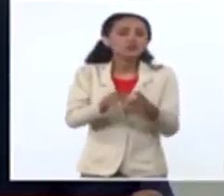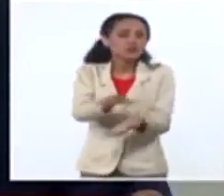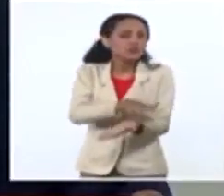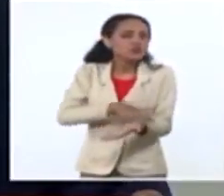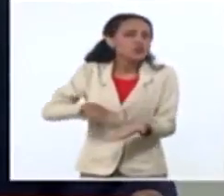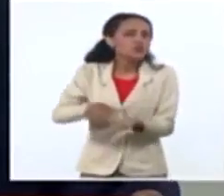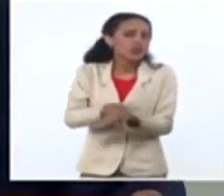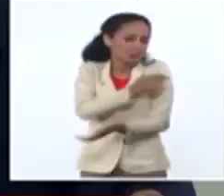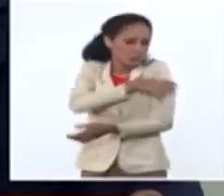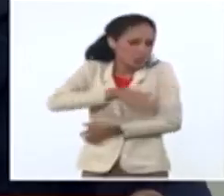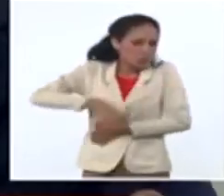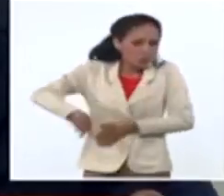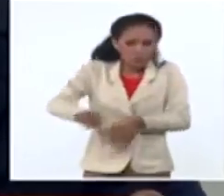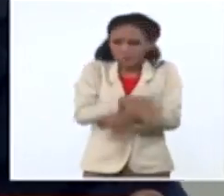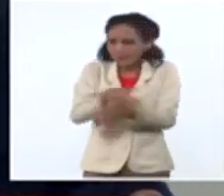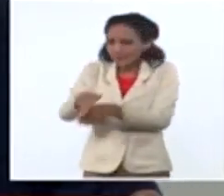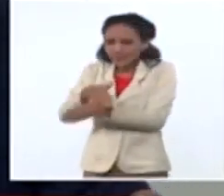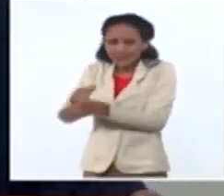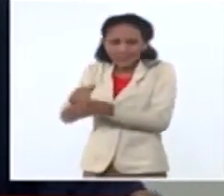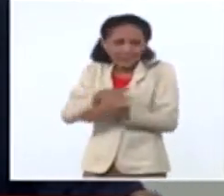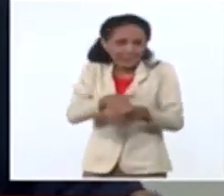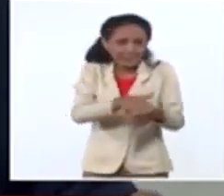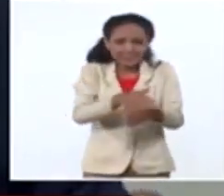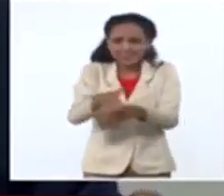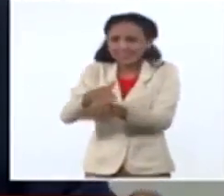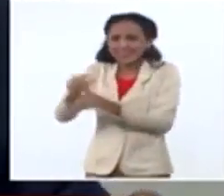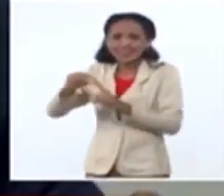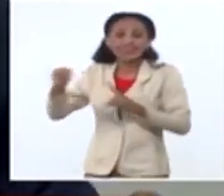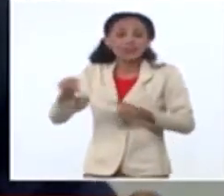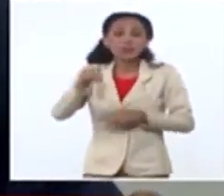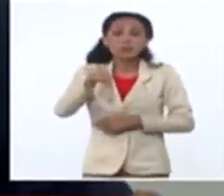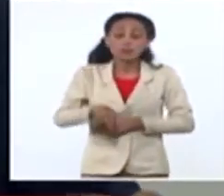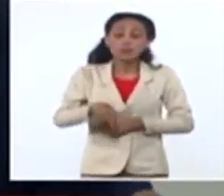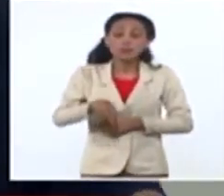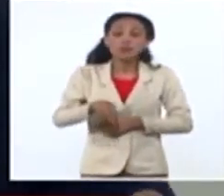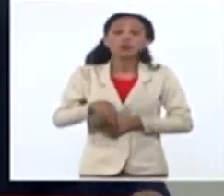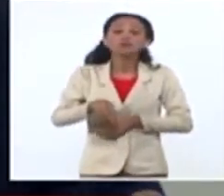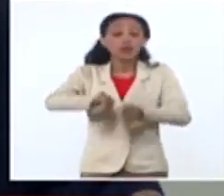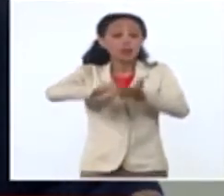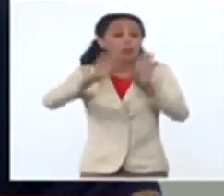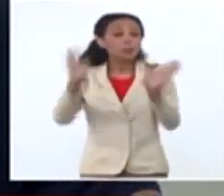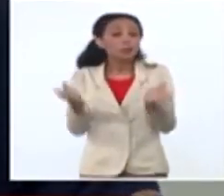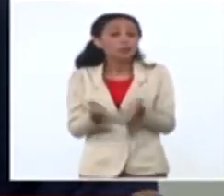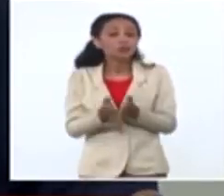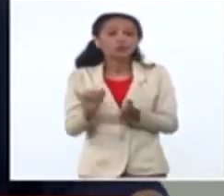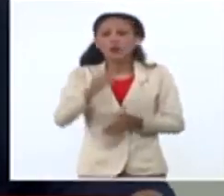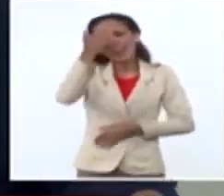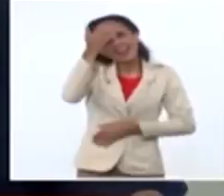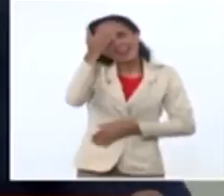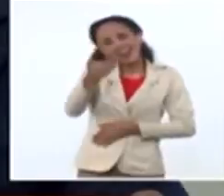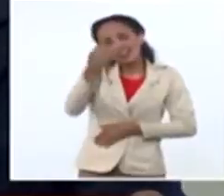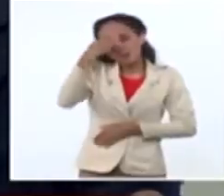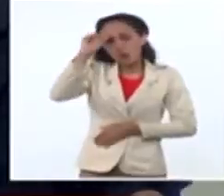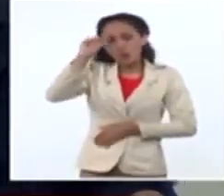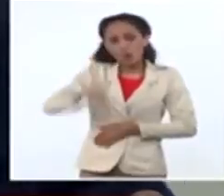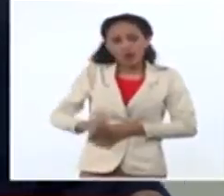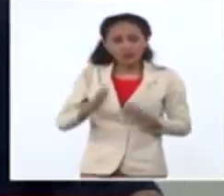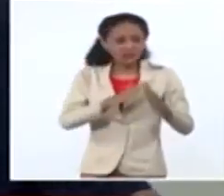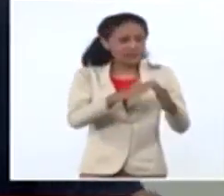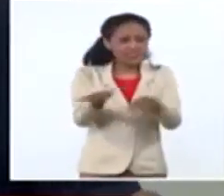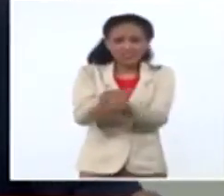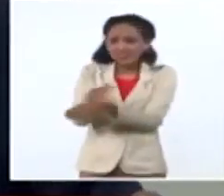temas y ámbitos en el planeta, de los cubanos que residen en distintos confines,